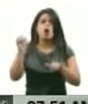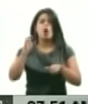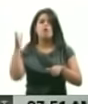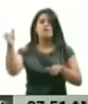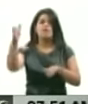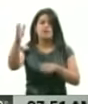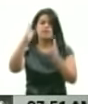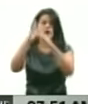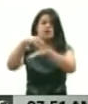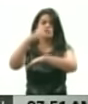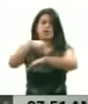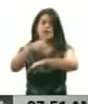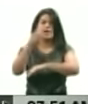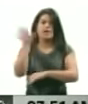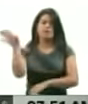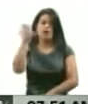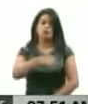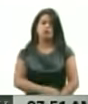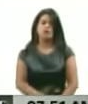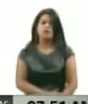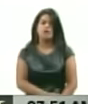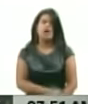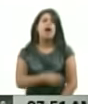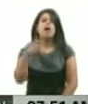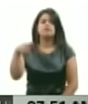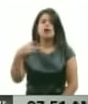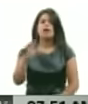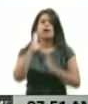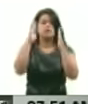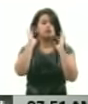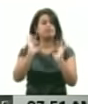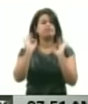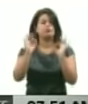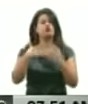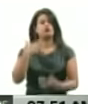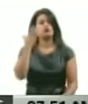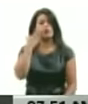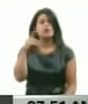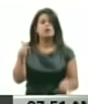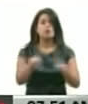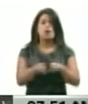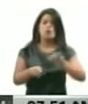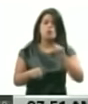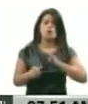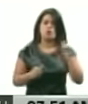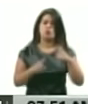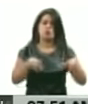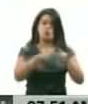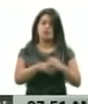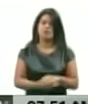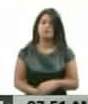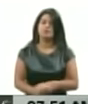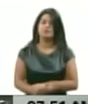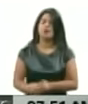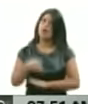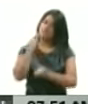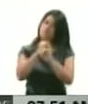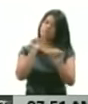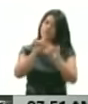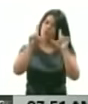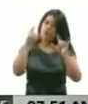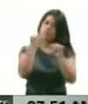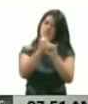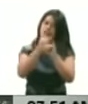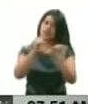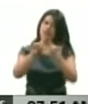Públicas, que estoy seguro que allí va a recibir una atención extraordinaria, tal cual como lo recibiría en la Biblioteca Nacional. Por muchísimas la página gracias. Web uno encuentra